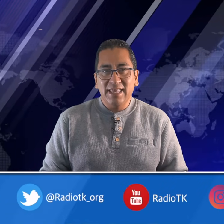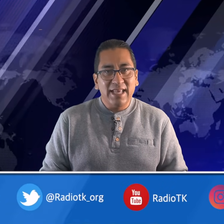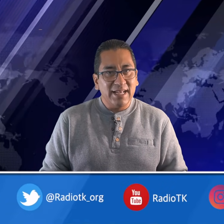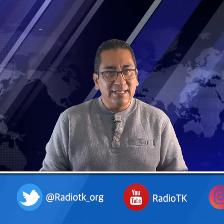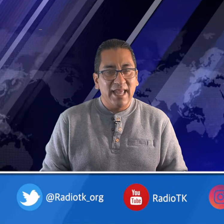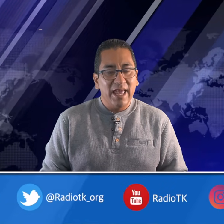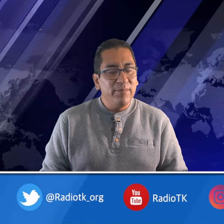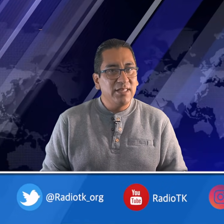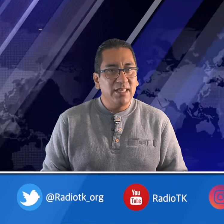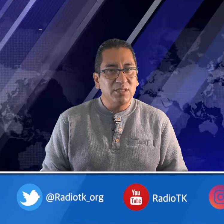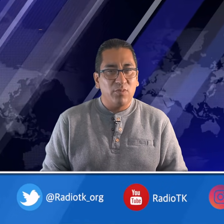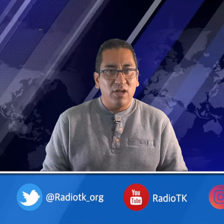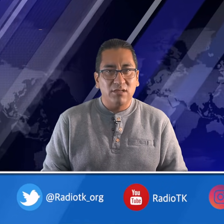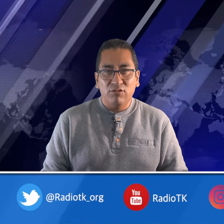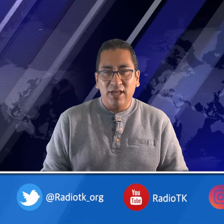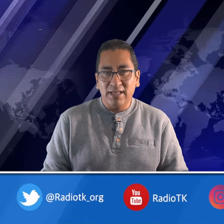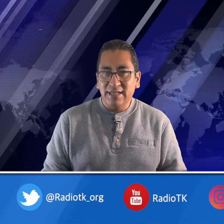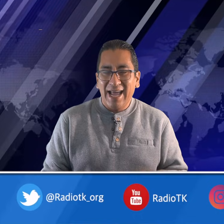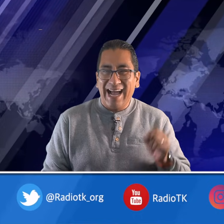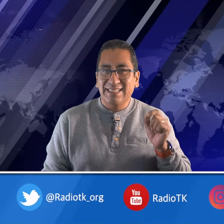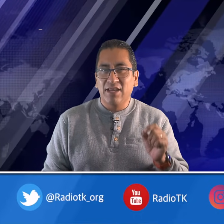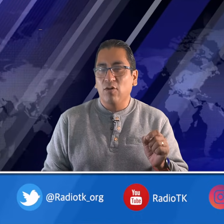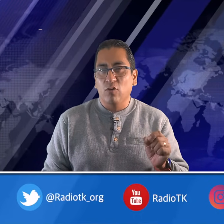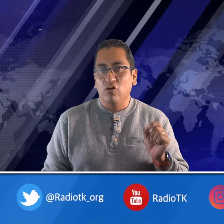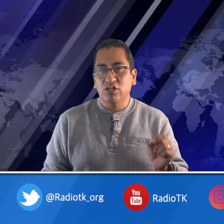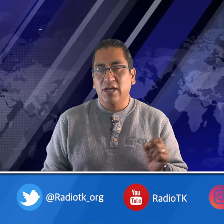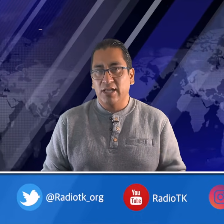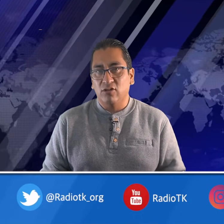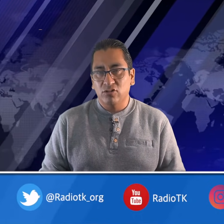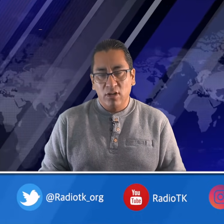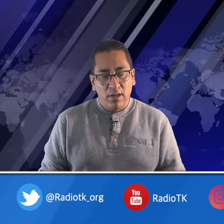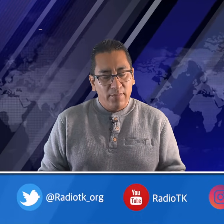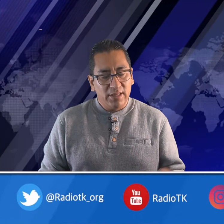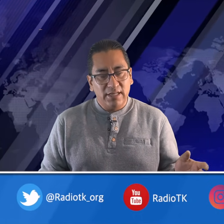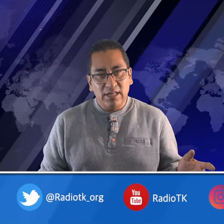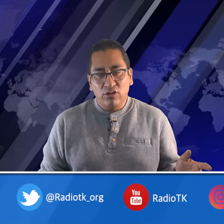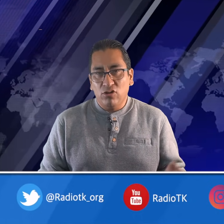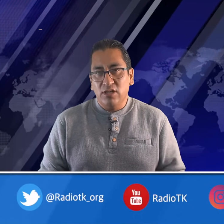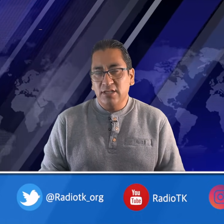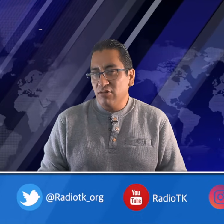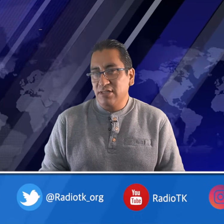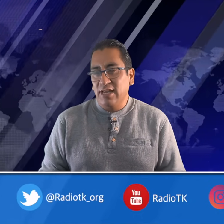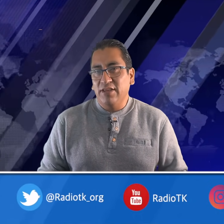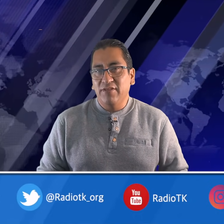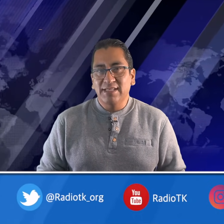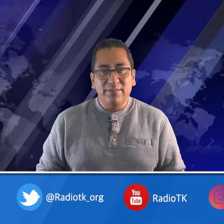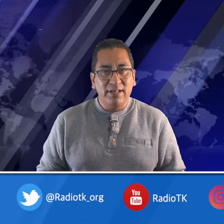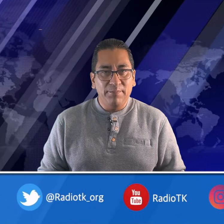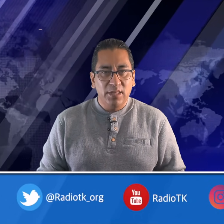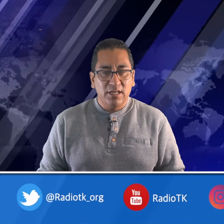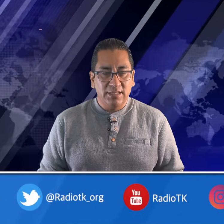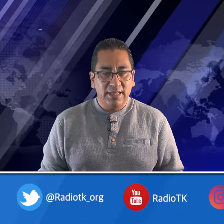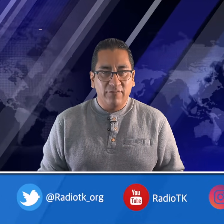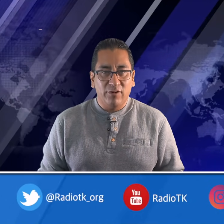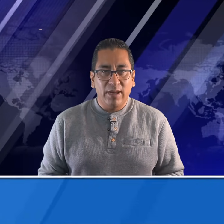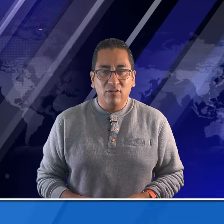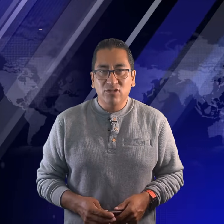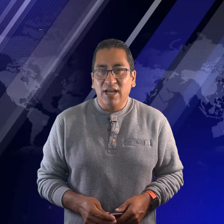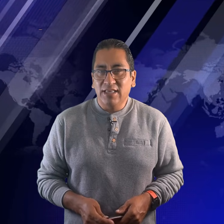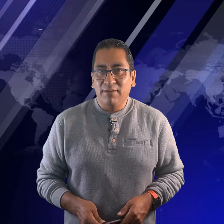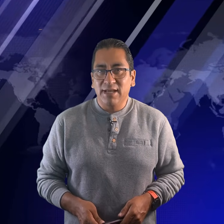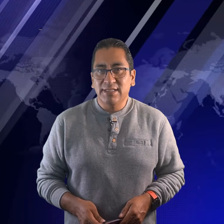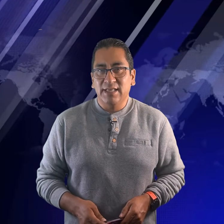higiénicas emitidas por las autoridades así como los decretos mientras tanto yo les dice un excelente fin de semana y siguen